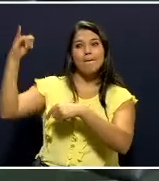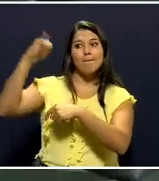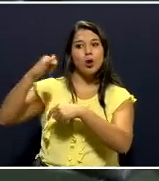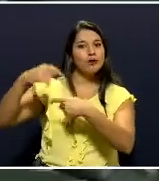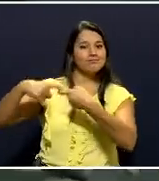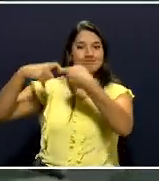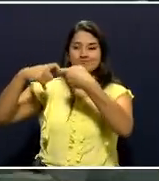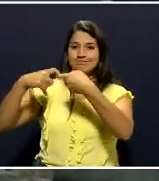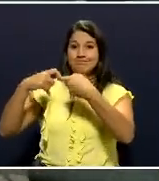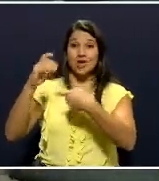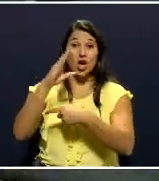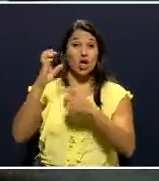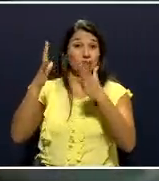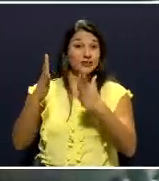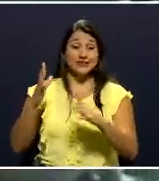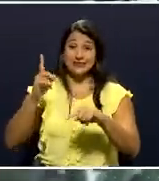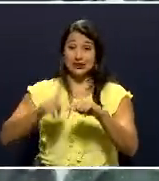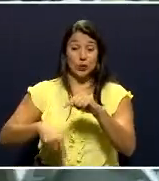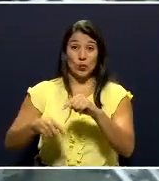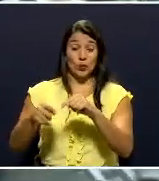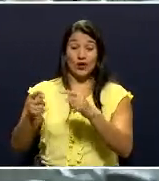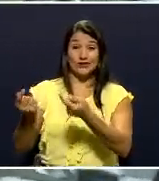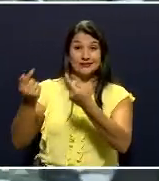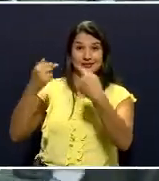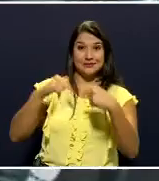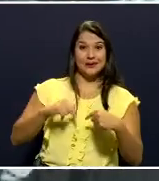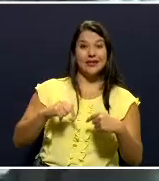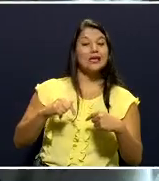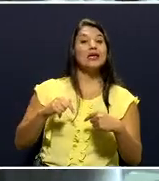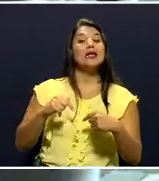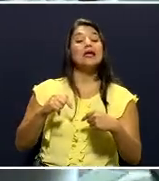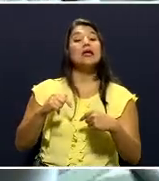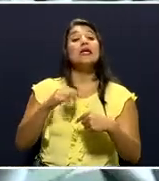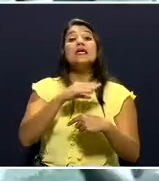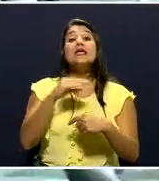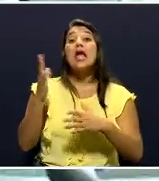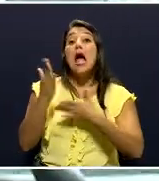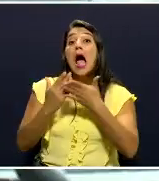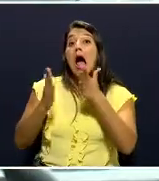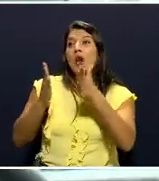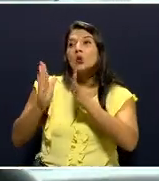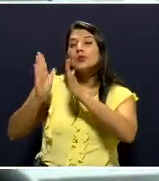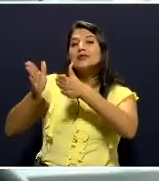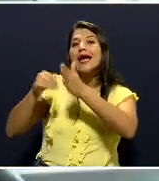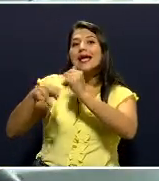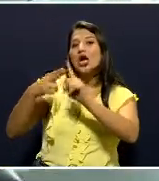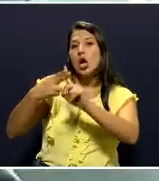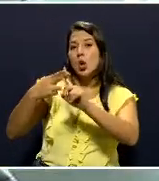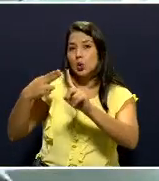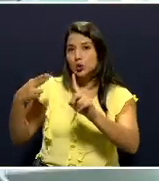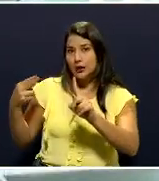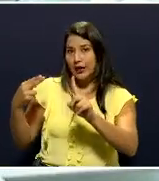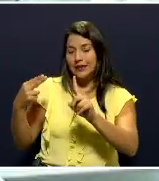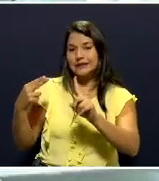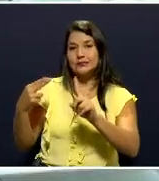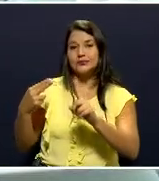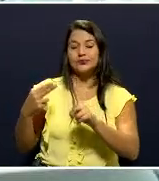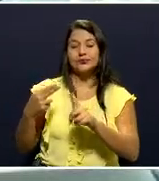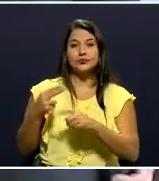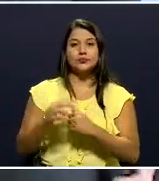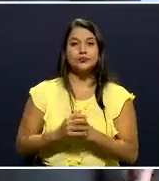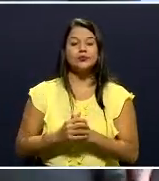ticos han quedado imposibilitados de movilizarse y algunos se encuentran en hoteles y alojamientos